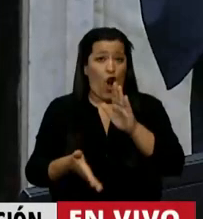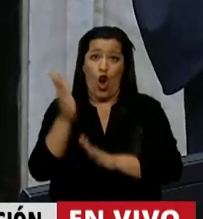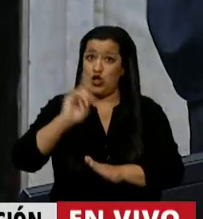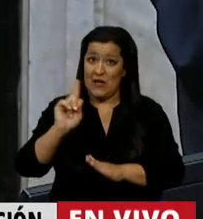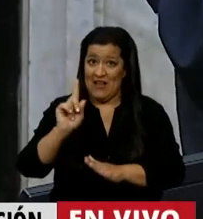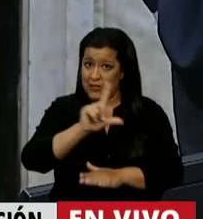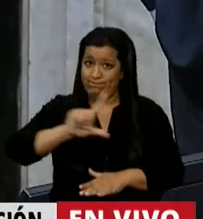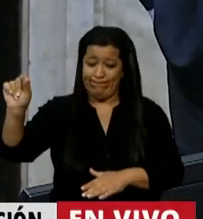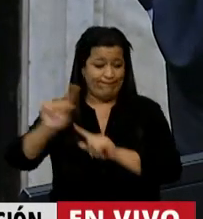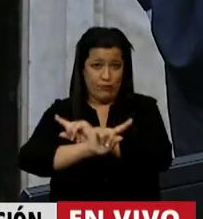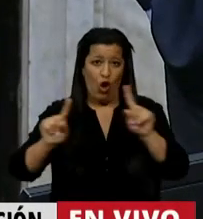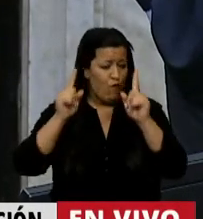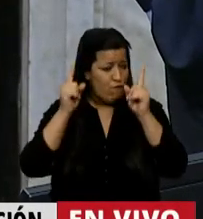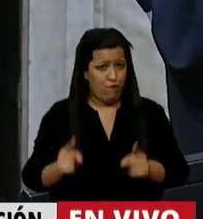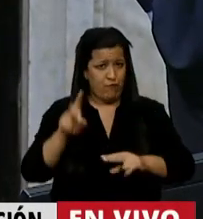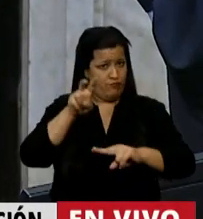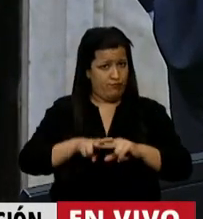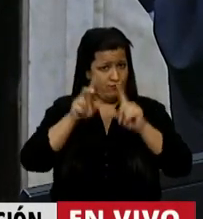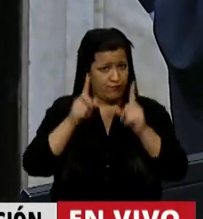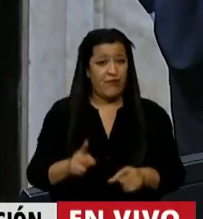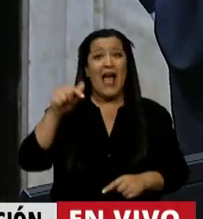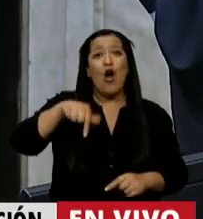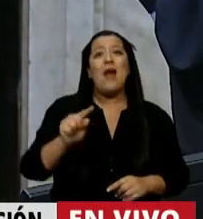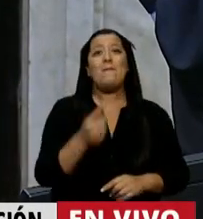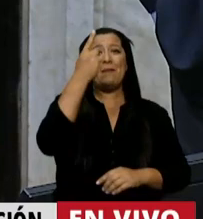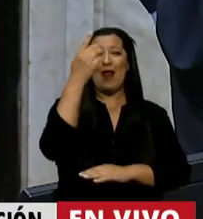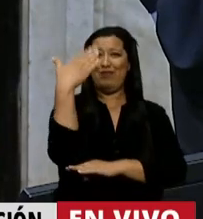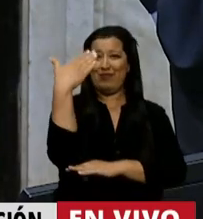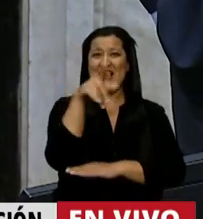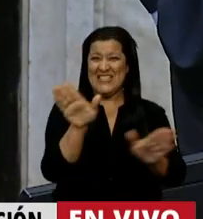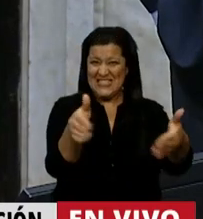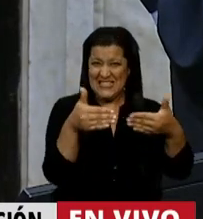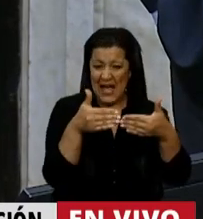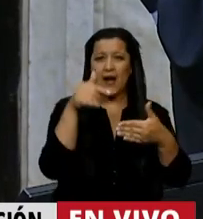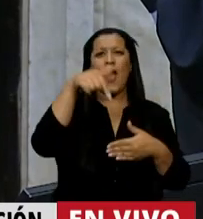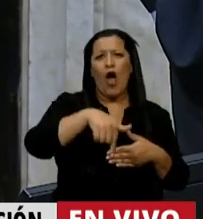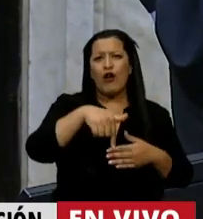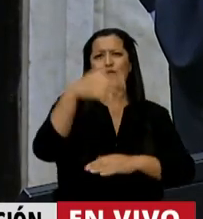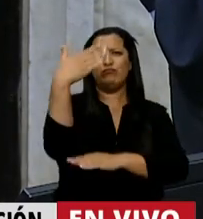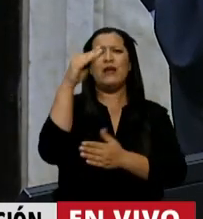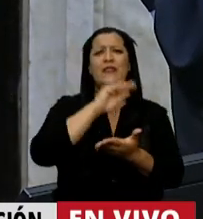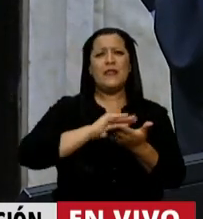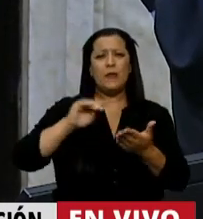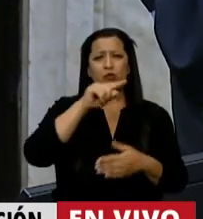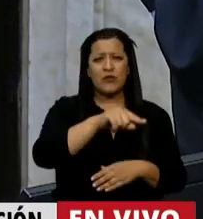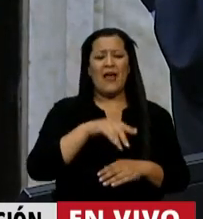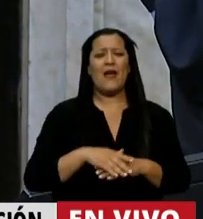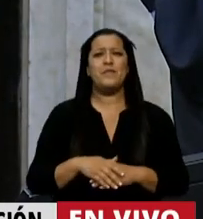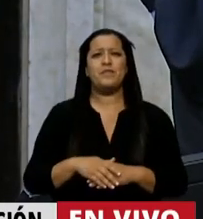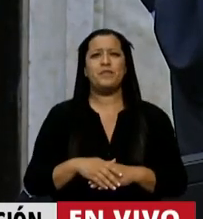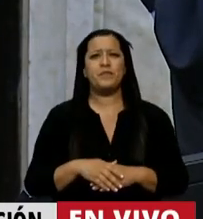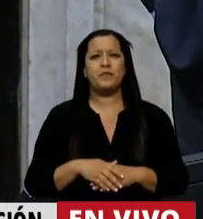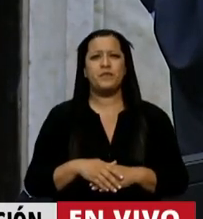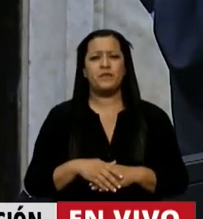En uso de la palabra, la diputada, para el primer discurso de cierre, en uso de la palabra, la diputada Zoher